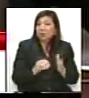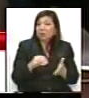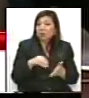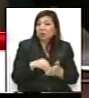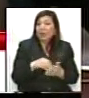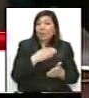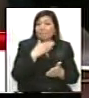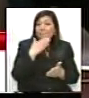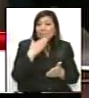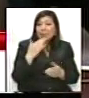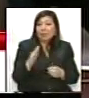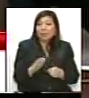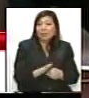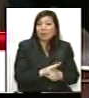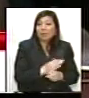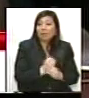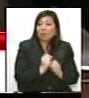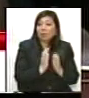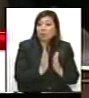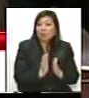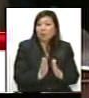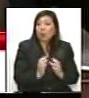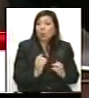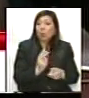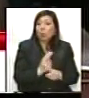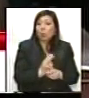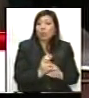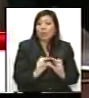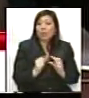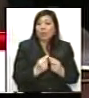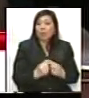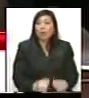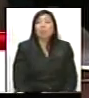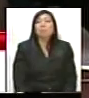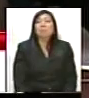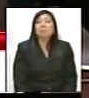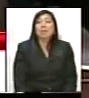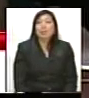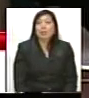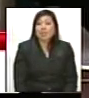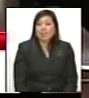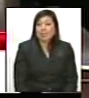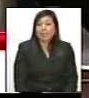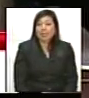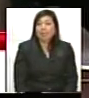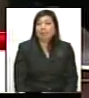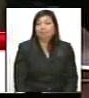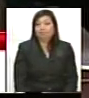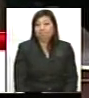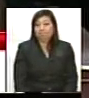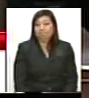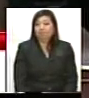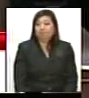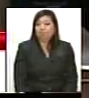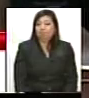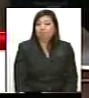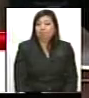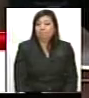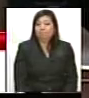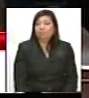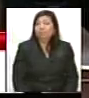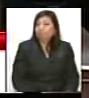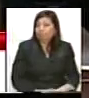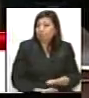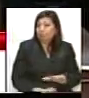mejora de la eficiencia y la formalización y la seguridad del sector y en las